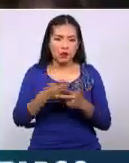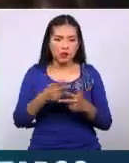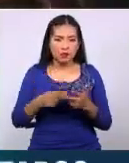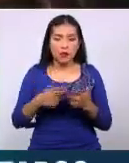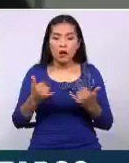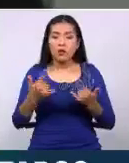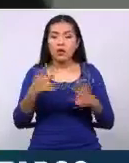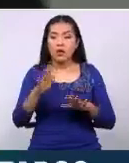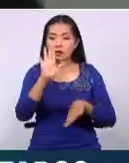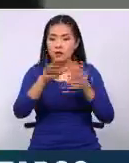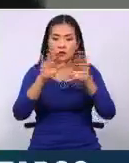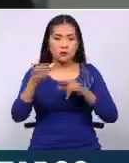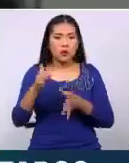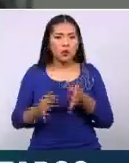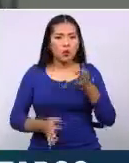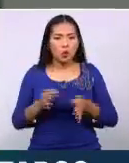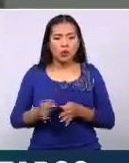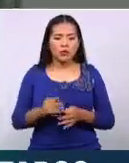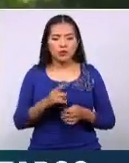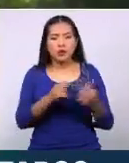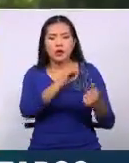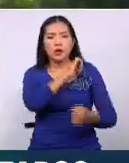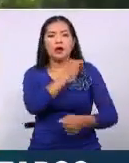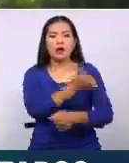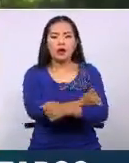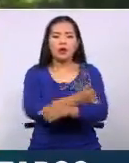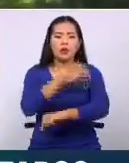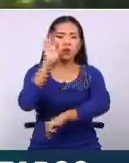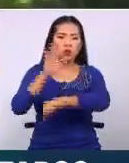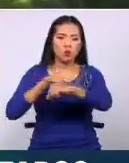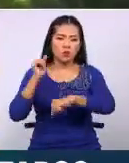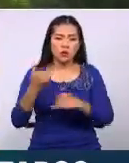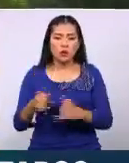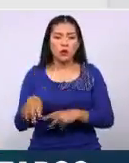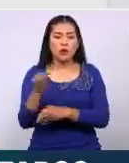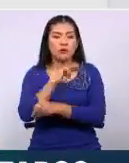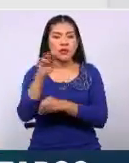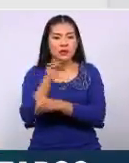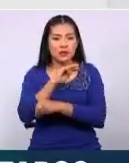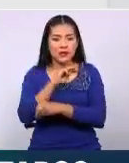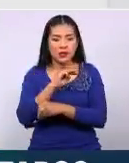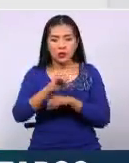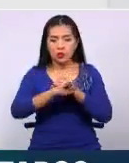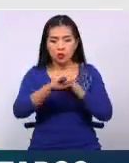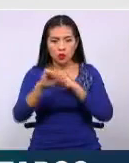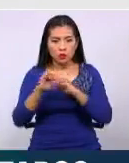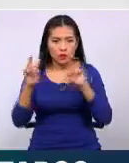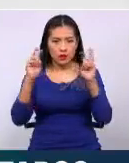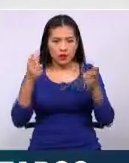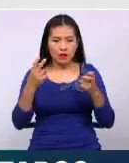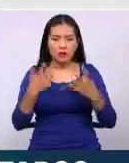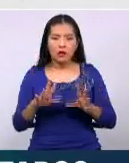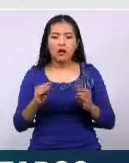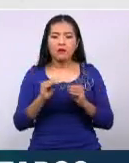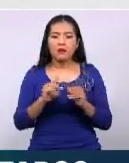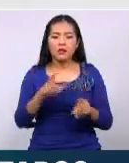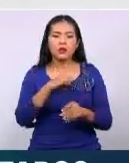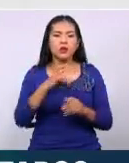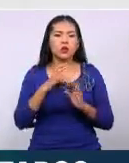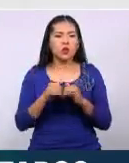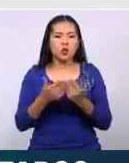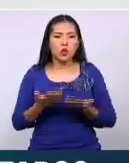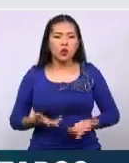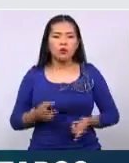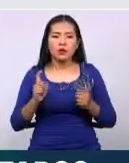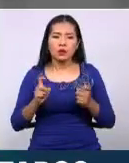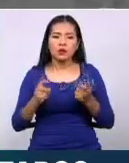señalada por una autoridad jurisdiccional en la cual el ministerio público con relación a la comisión que se ha conformado va